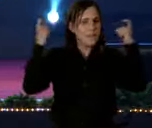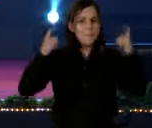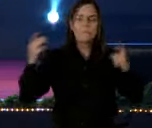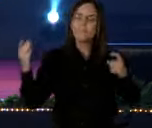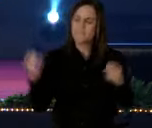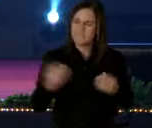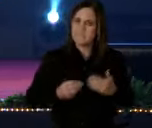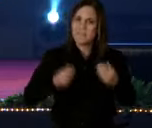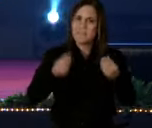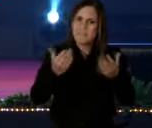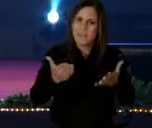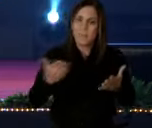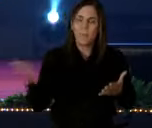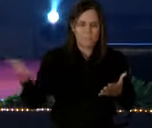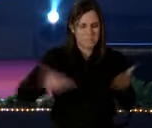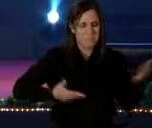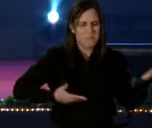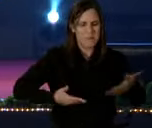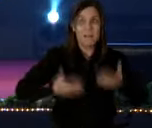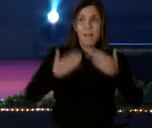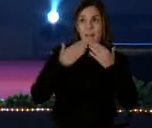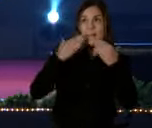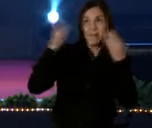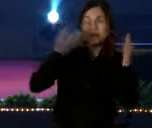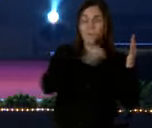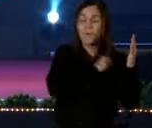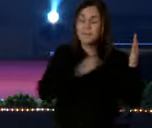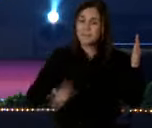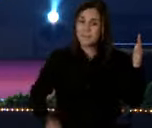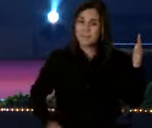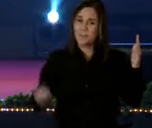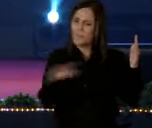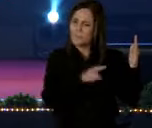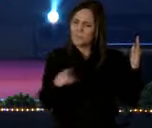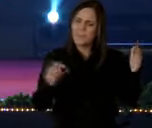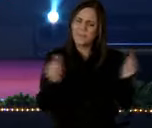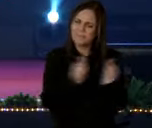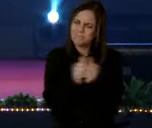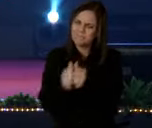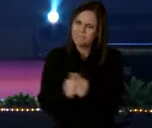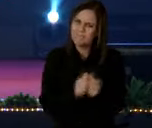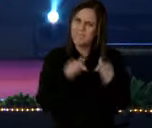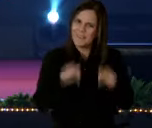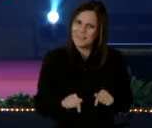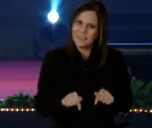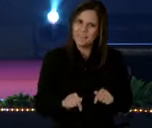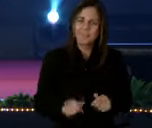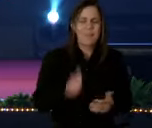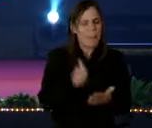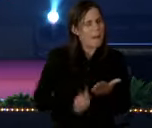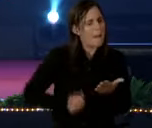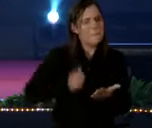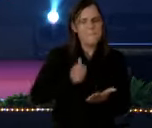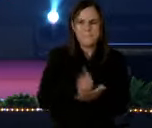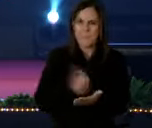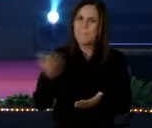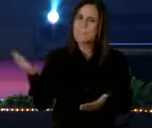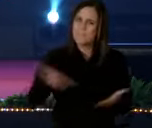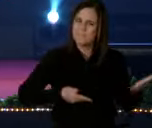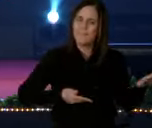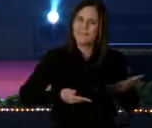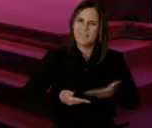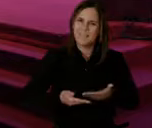bienvenida, agradecemos al Señor que estén con nosotros y esperamos que nos de no tener, amén, bienvenida mi amada,